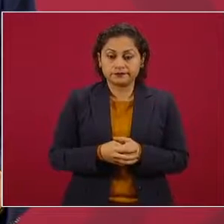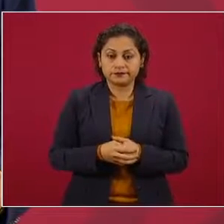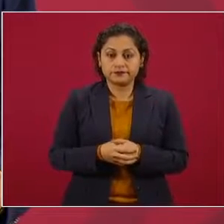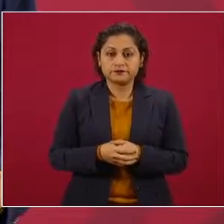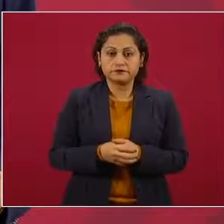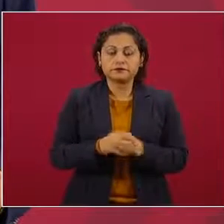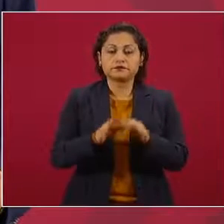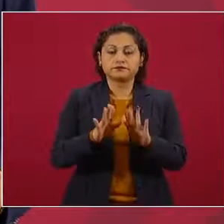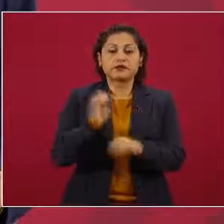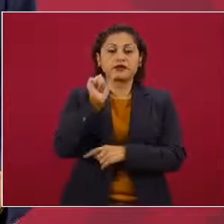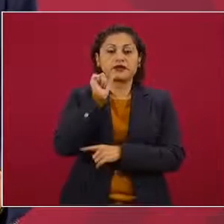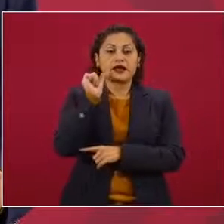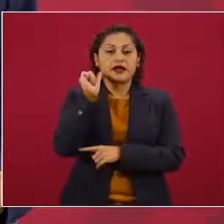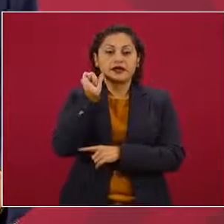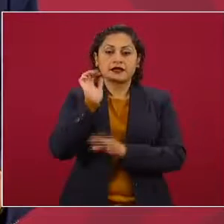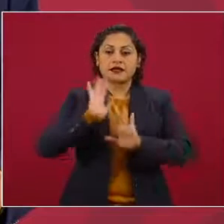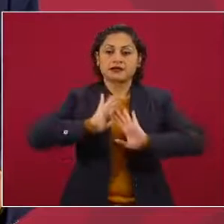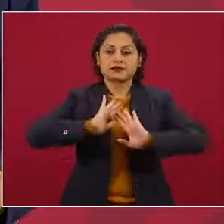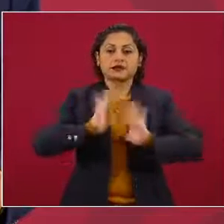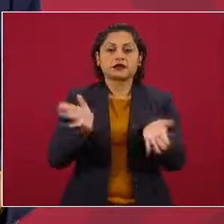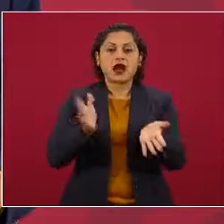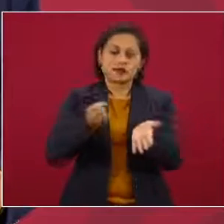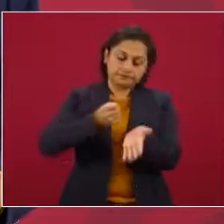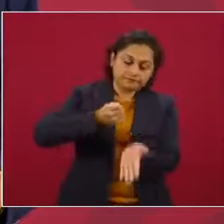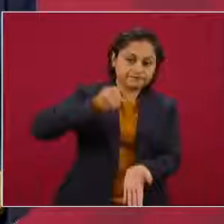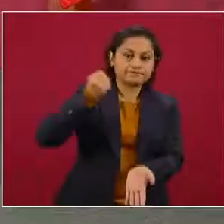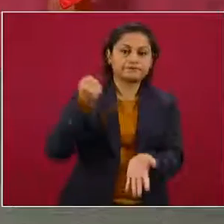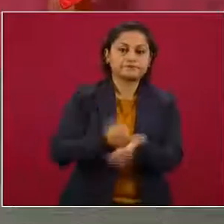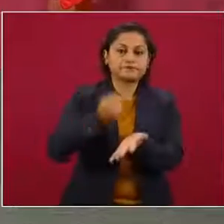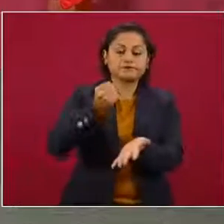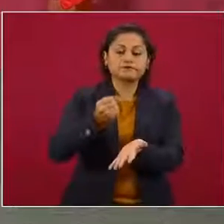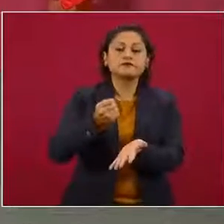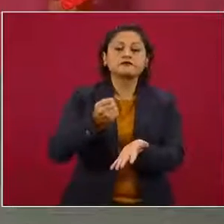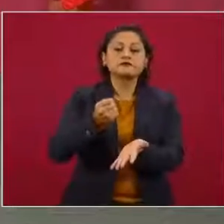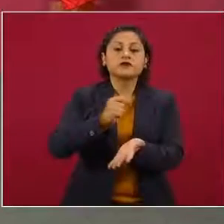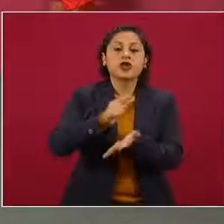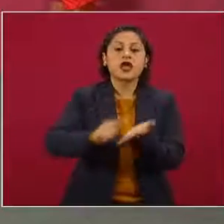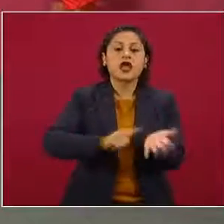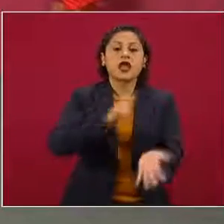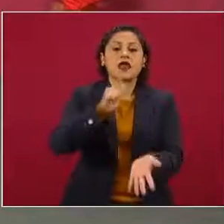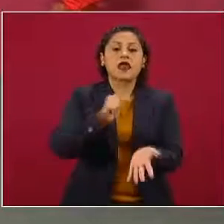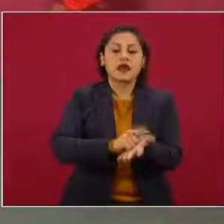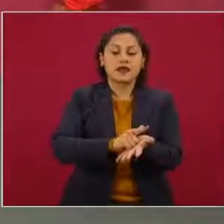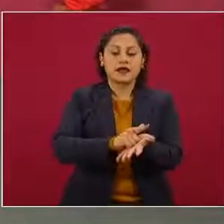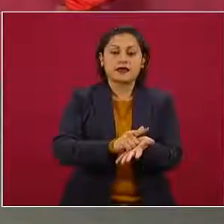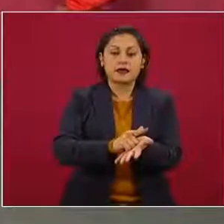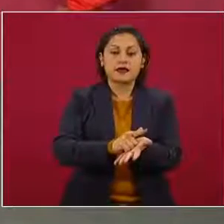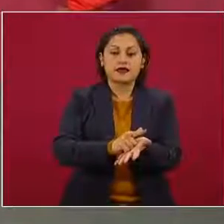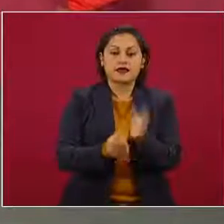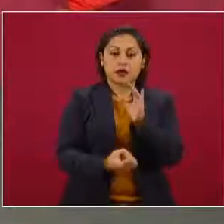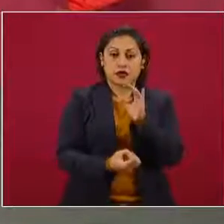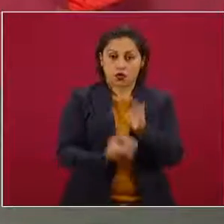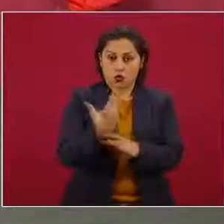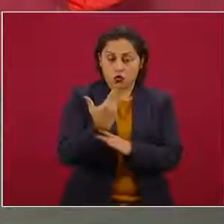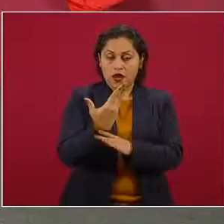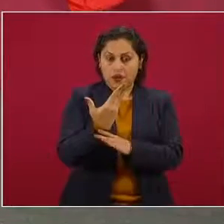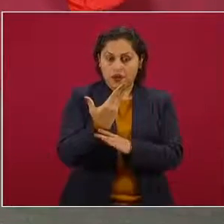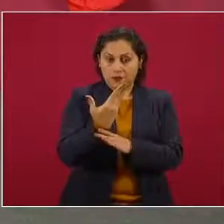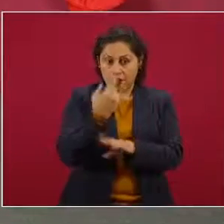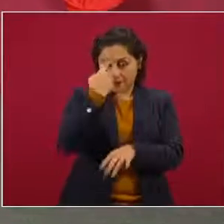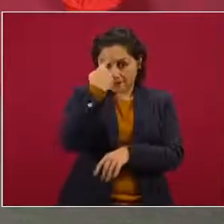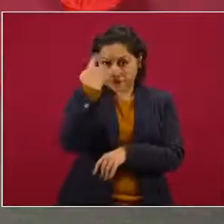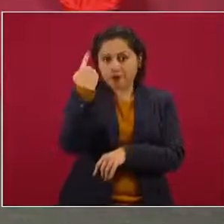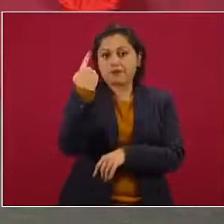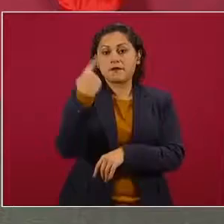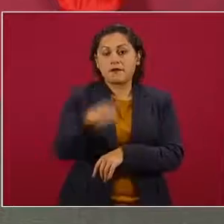Ayer ya se aprobó y está por publicarse la nueva ley de manejo